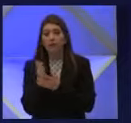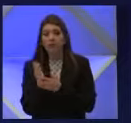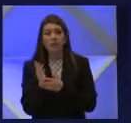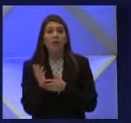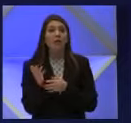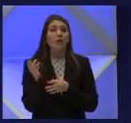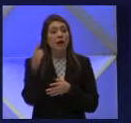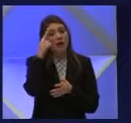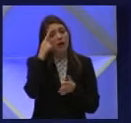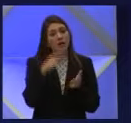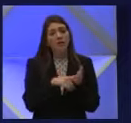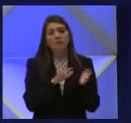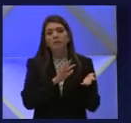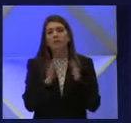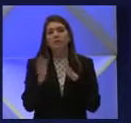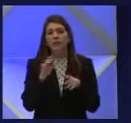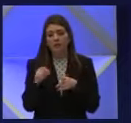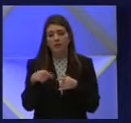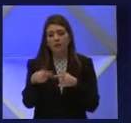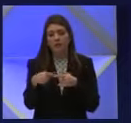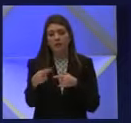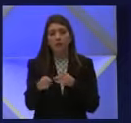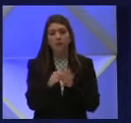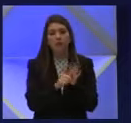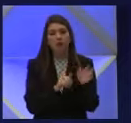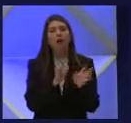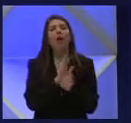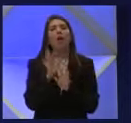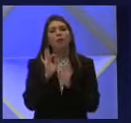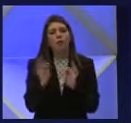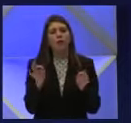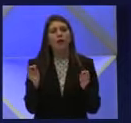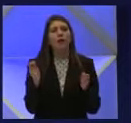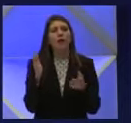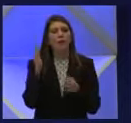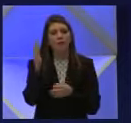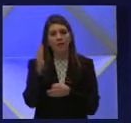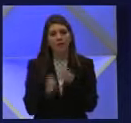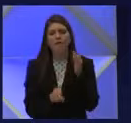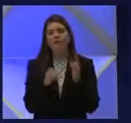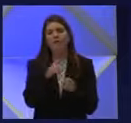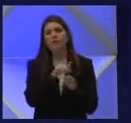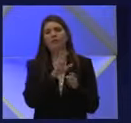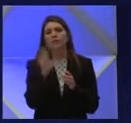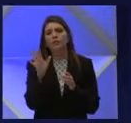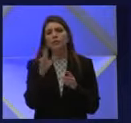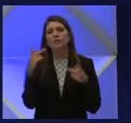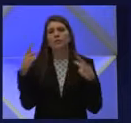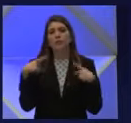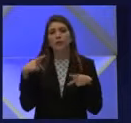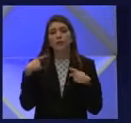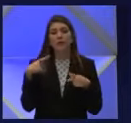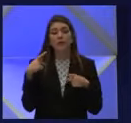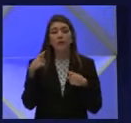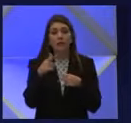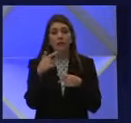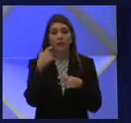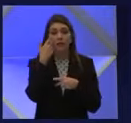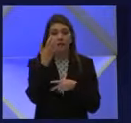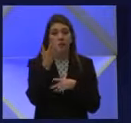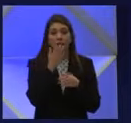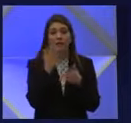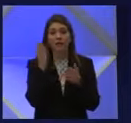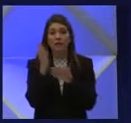meses ya sean operativas y al fin el público que vaya a la florida